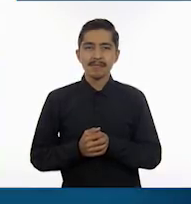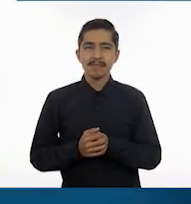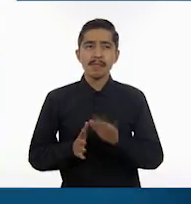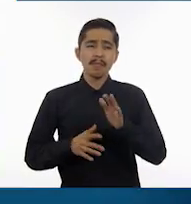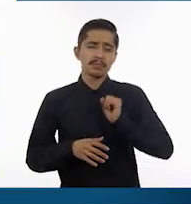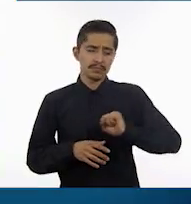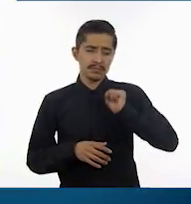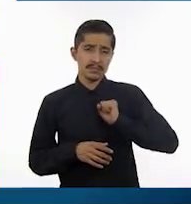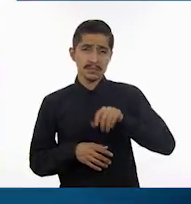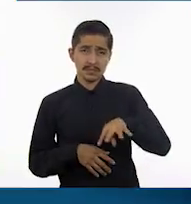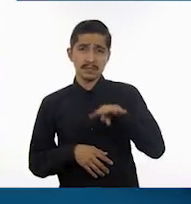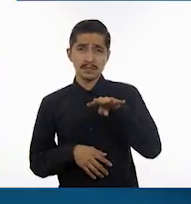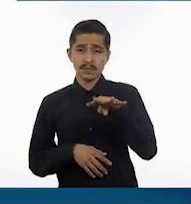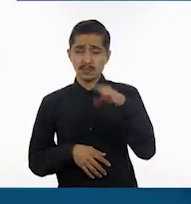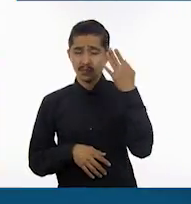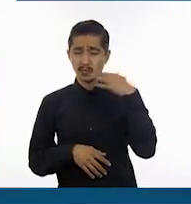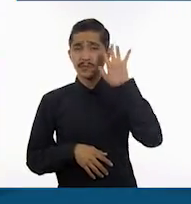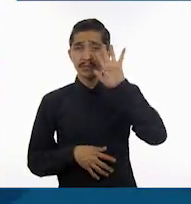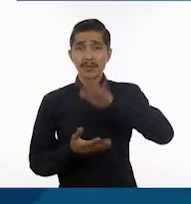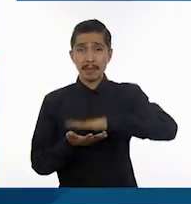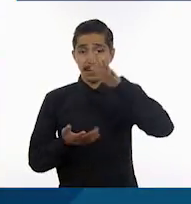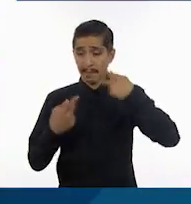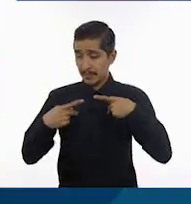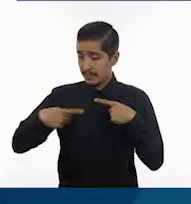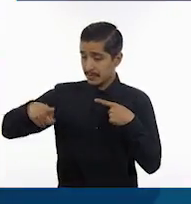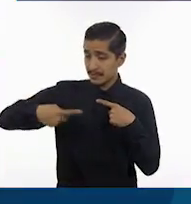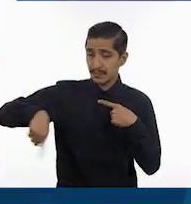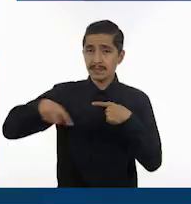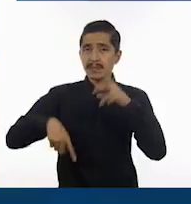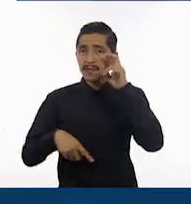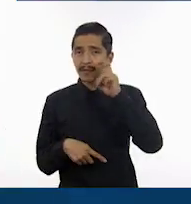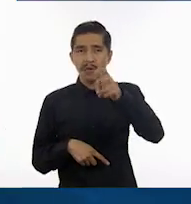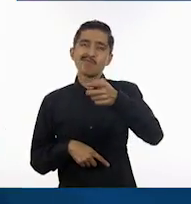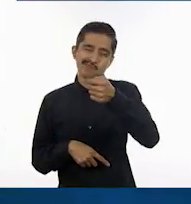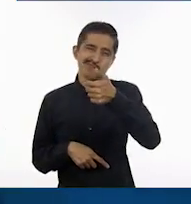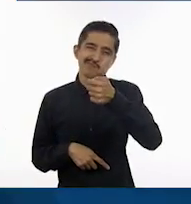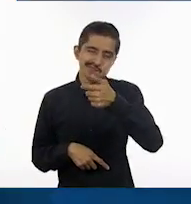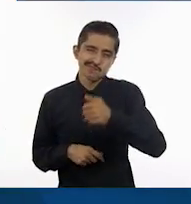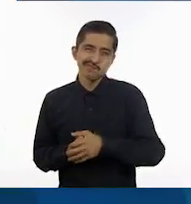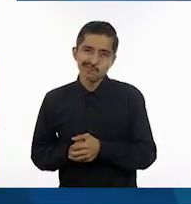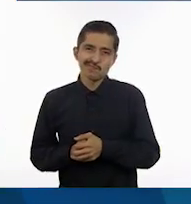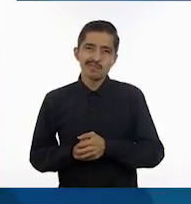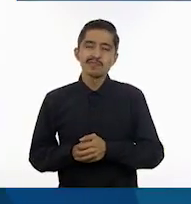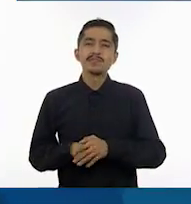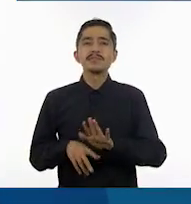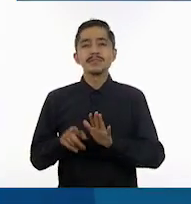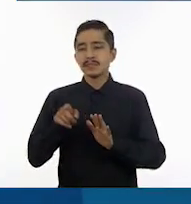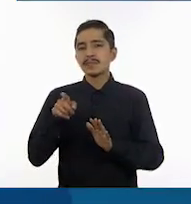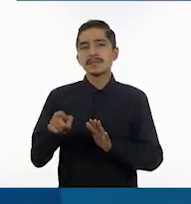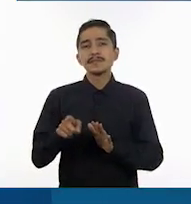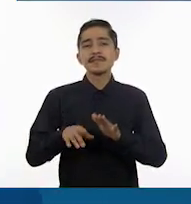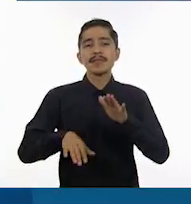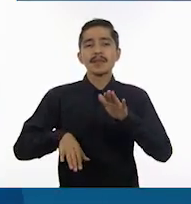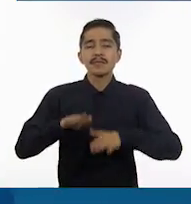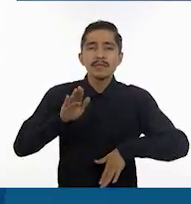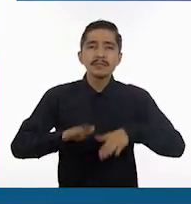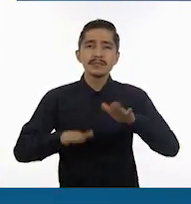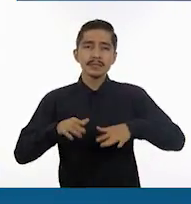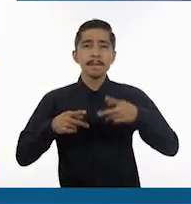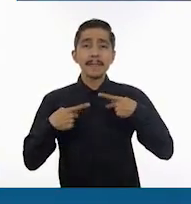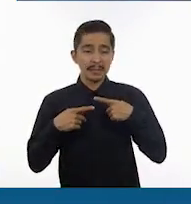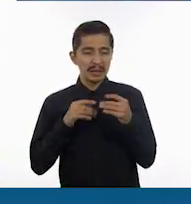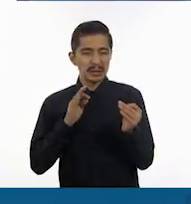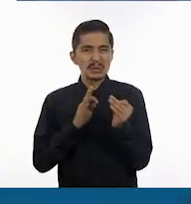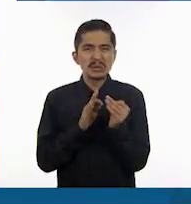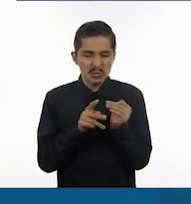En el siglo XIX, la mayoría de las personas viajaba poco. Acaso visitaban de manera ocasional poblaciones